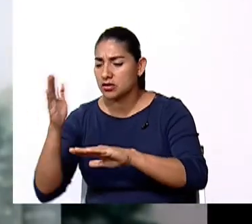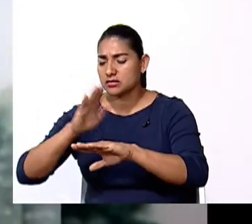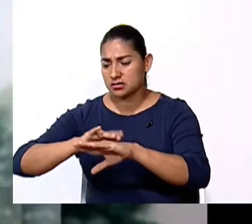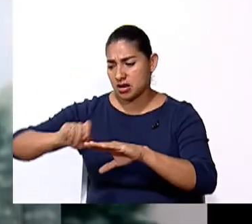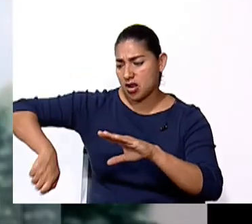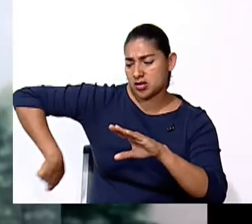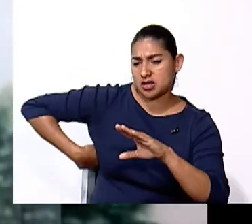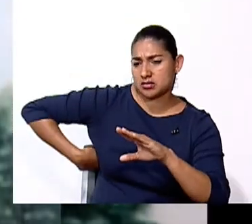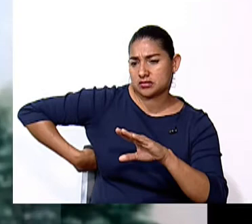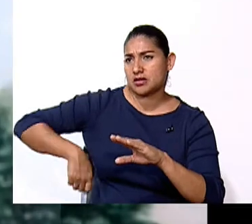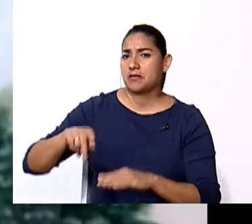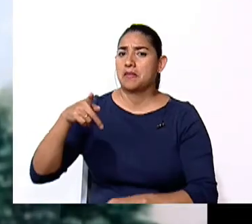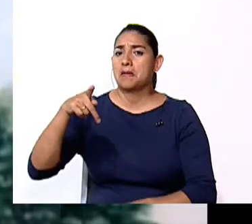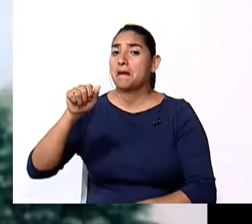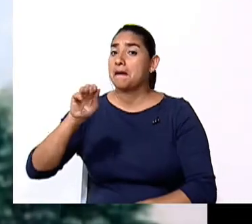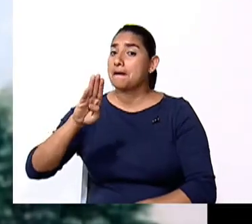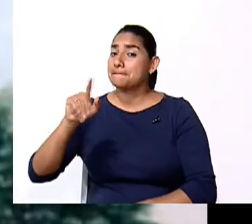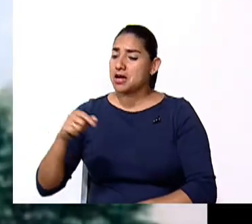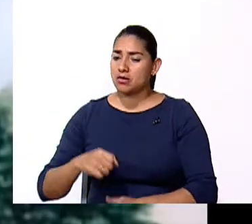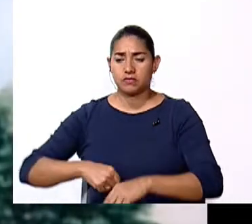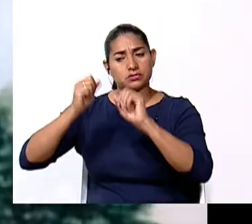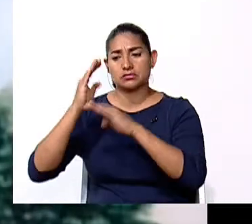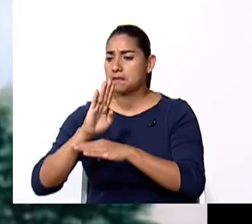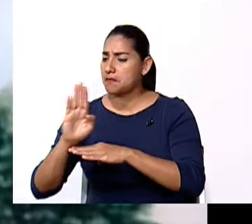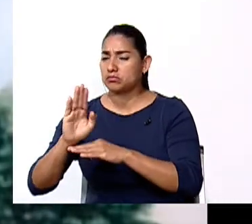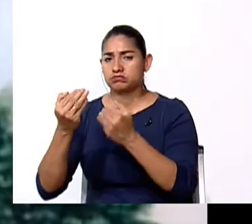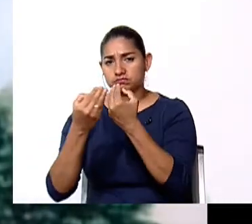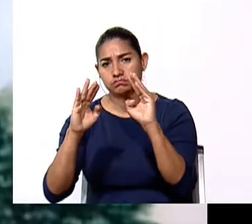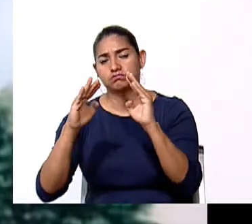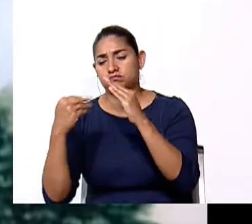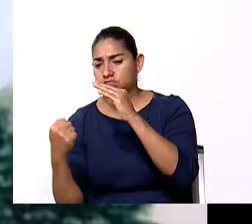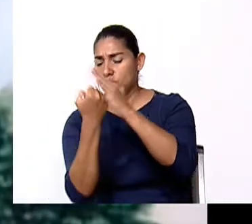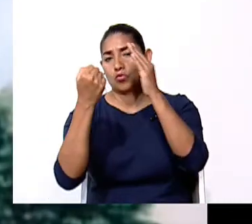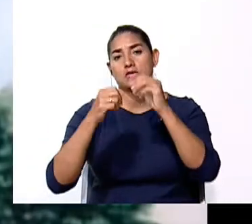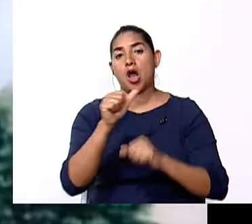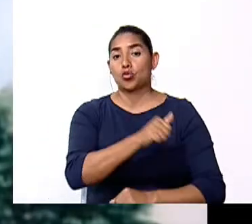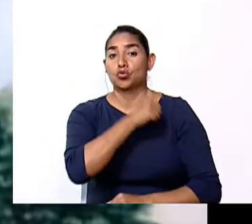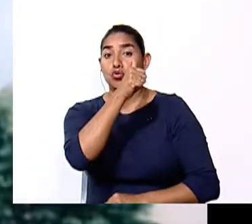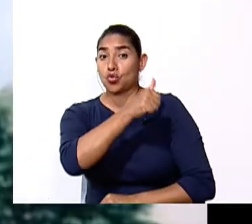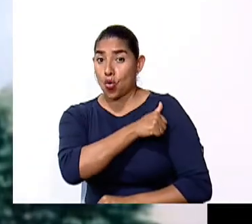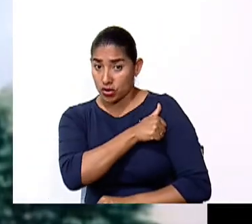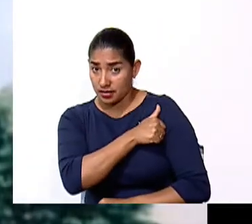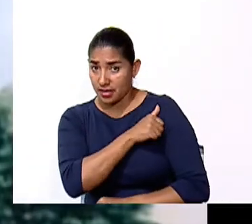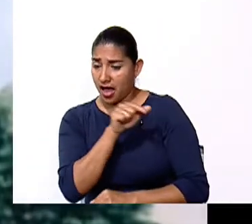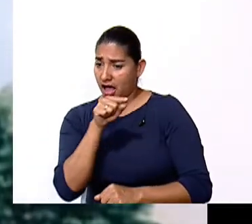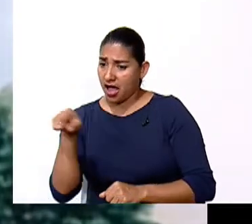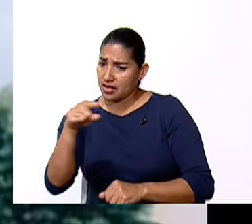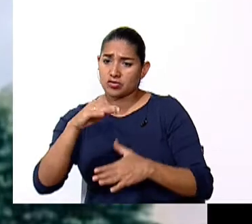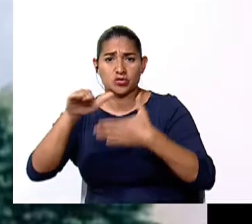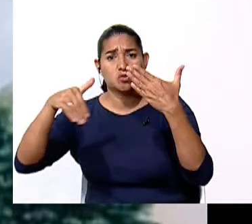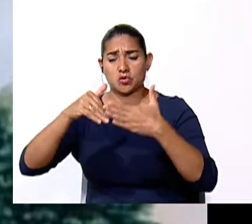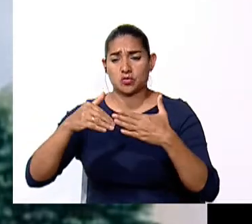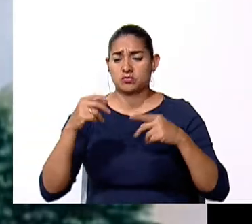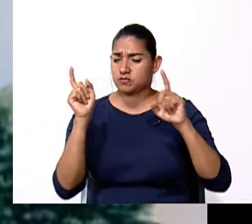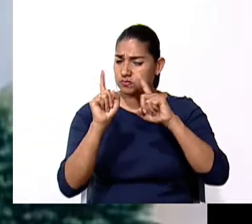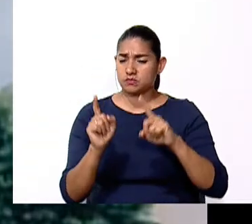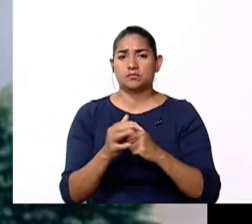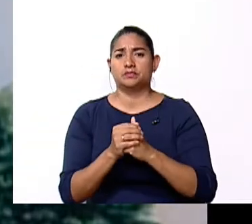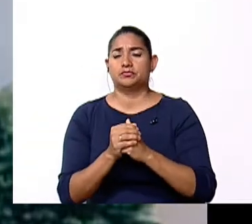indígena. Perdón, aborigen. ¿Ven que hasta a uno se le pegan esas palabras? Se le va olvidando.